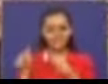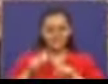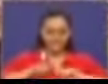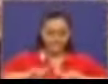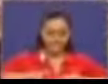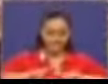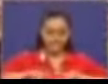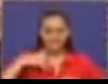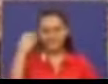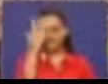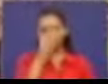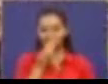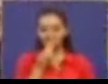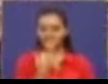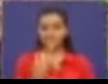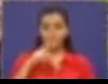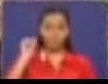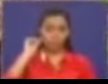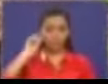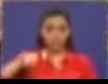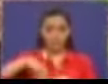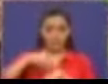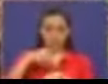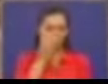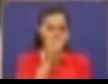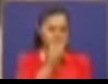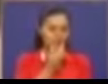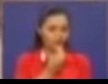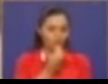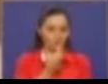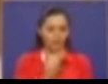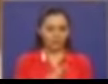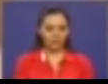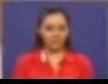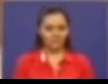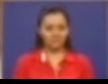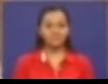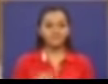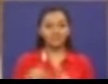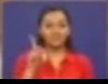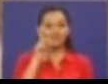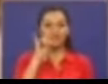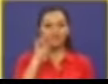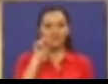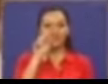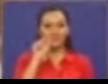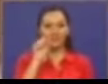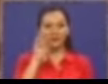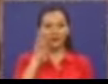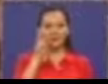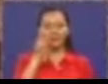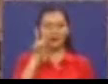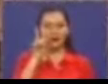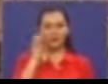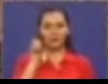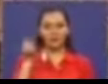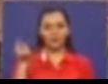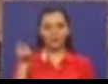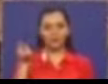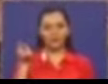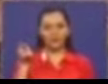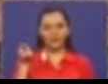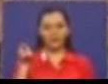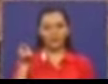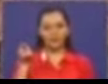Más que guapas que son las manabitas. Pero ahí está Dianita Bravo, de la empresa de